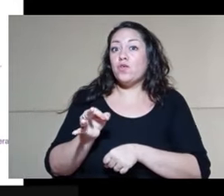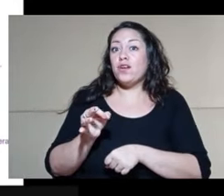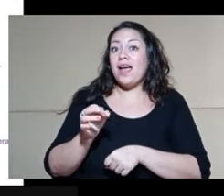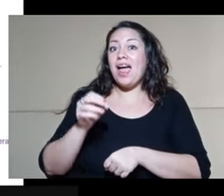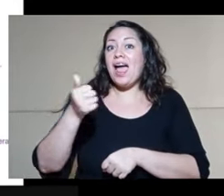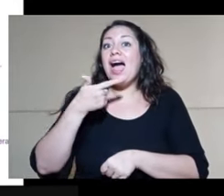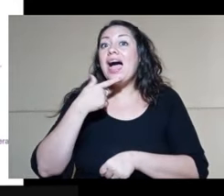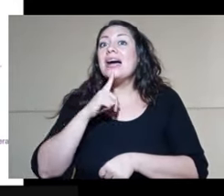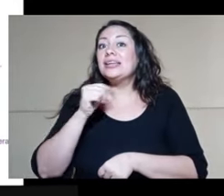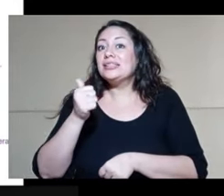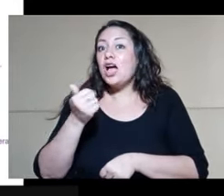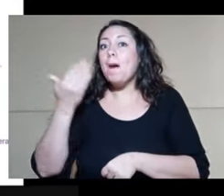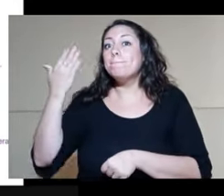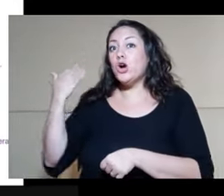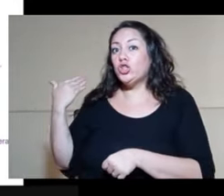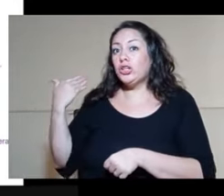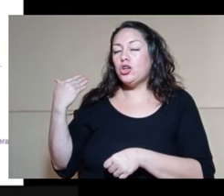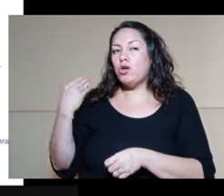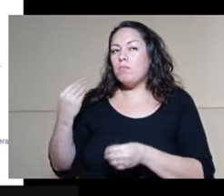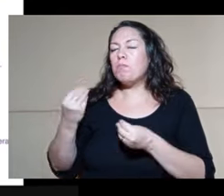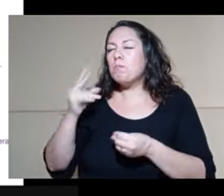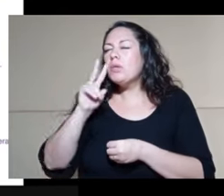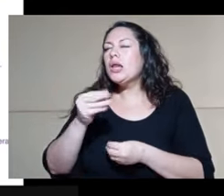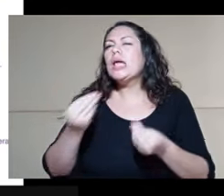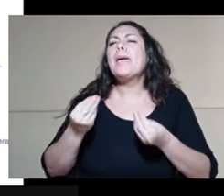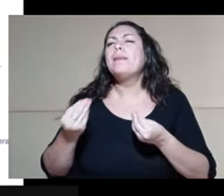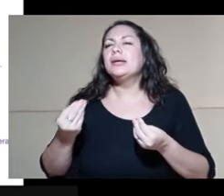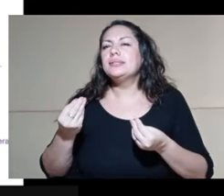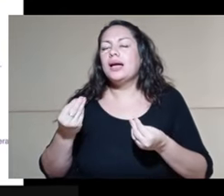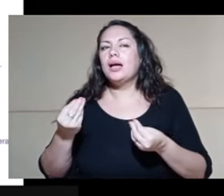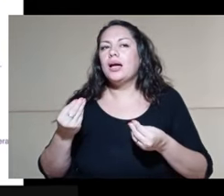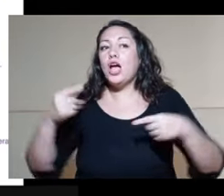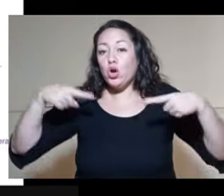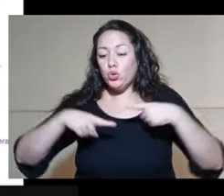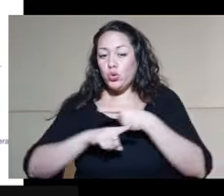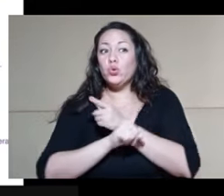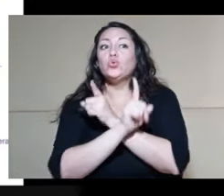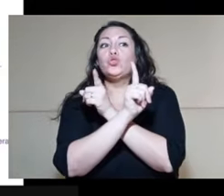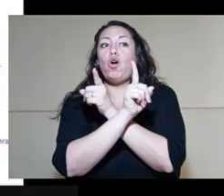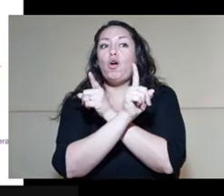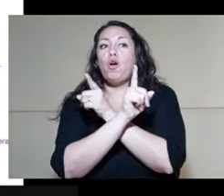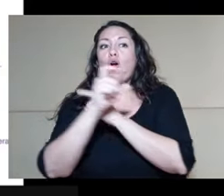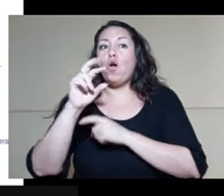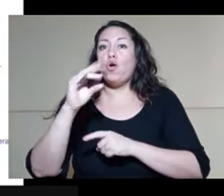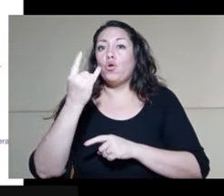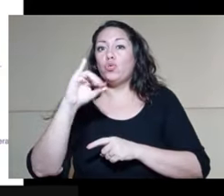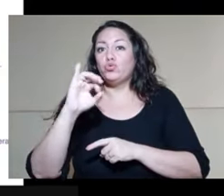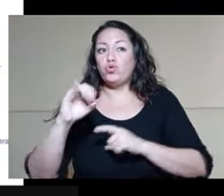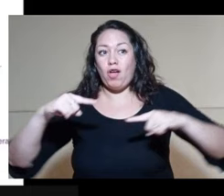Segunda neurona, hasta posterior. Fíjense qué pasa acá. ¿Qué hizo acá? ¿Qué hizo?